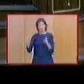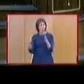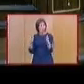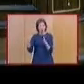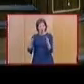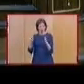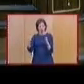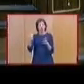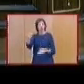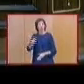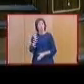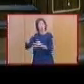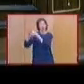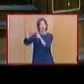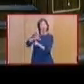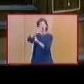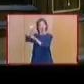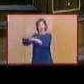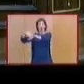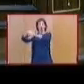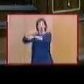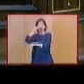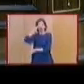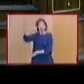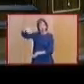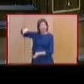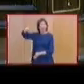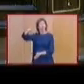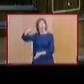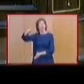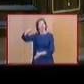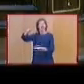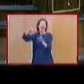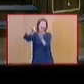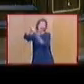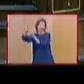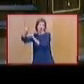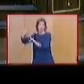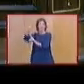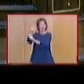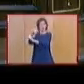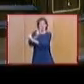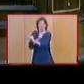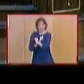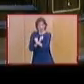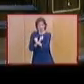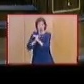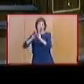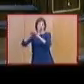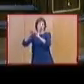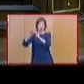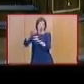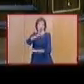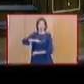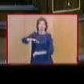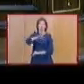la comunidad europea, el gobierno francés, la región con mayor paro y situación peor es reunión, y después el resto